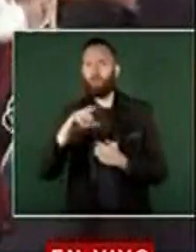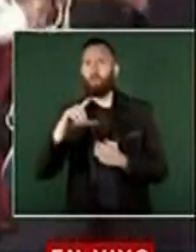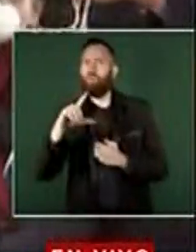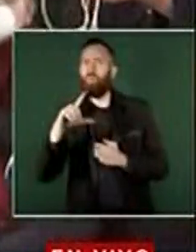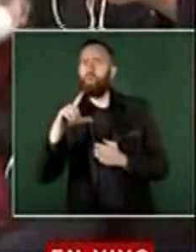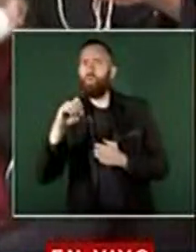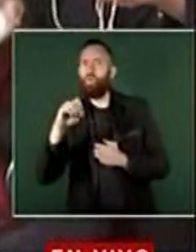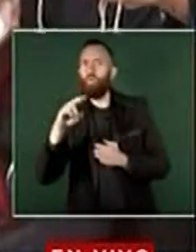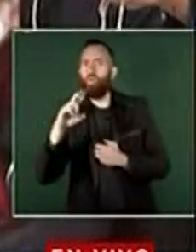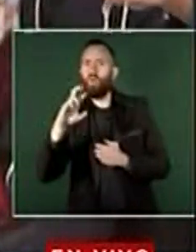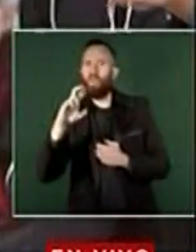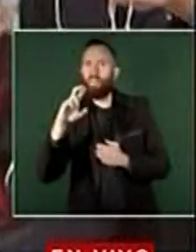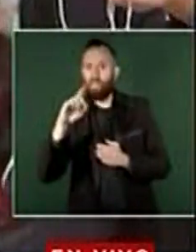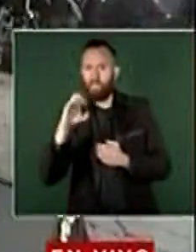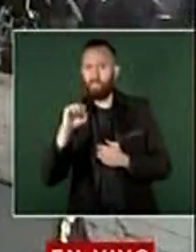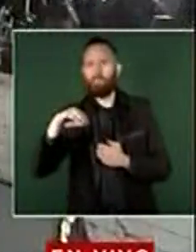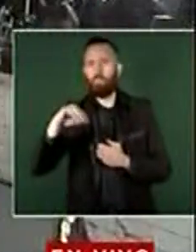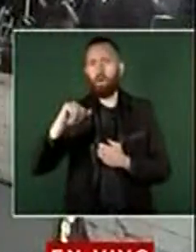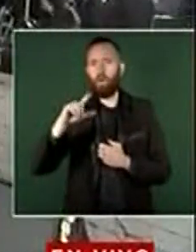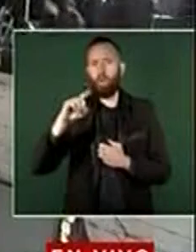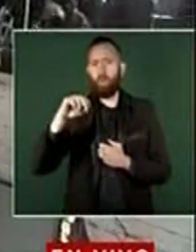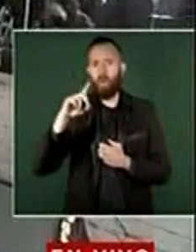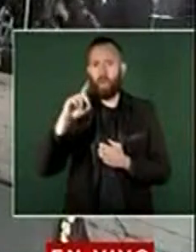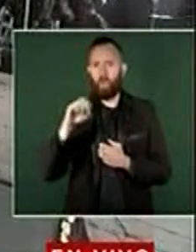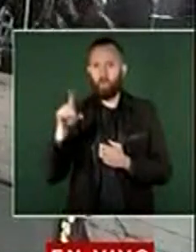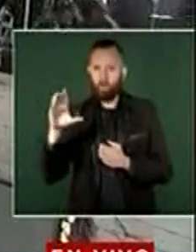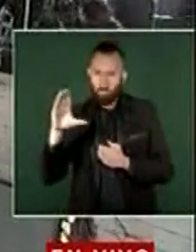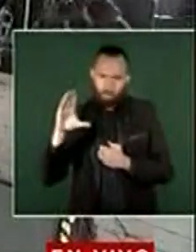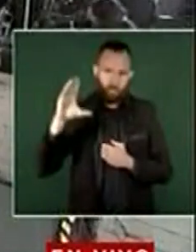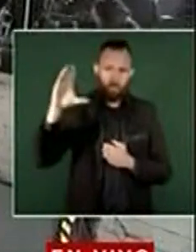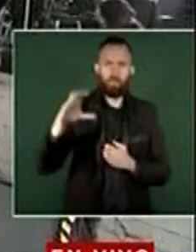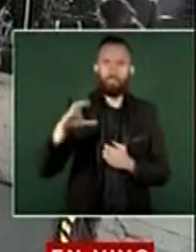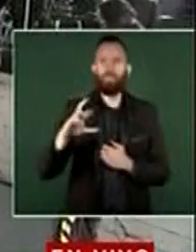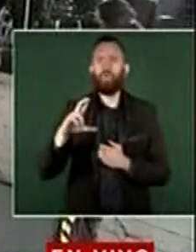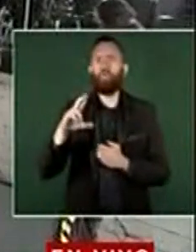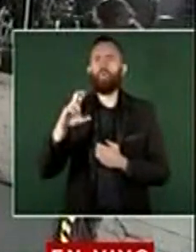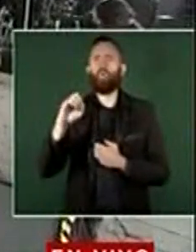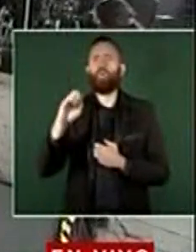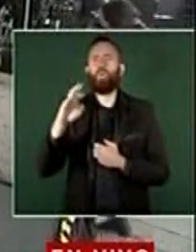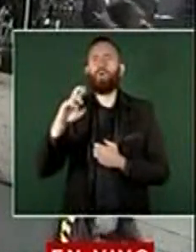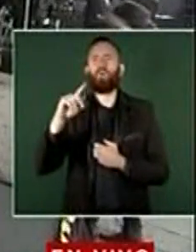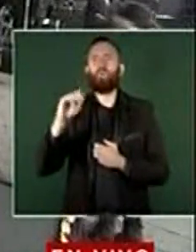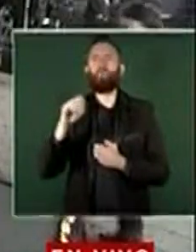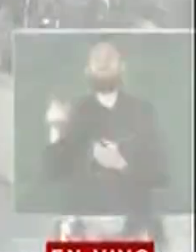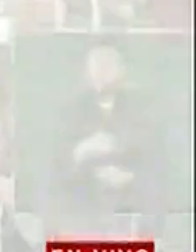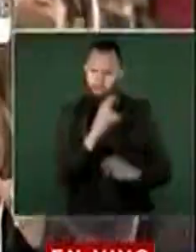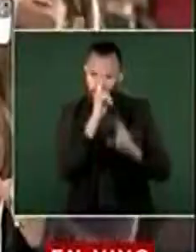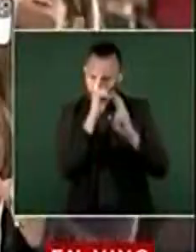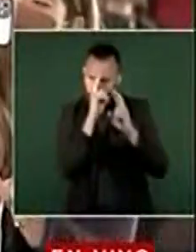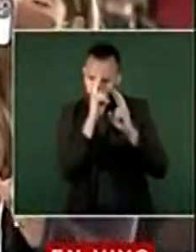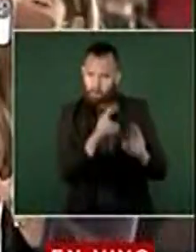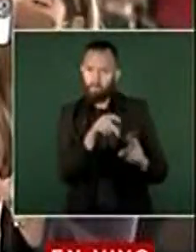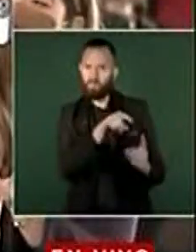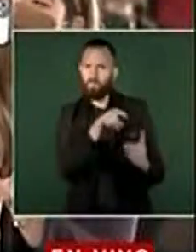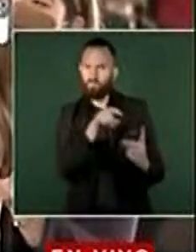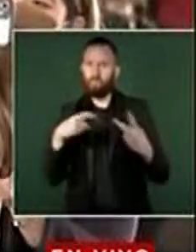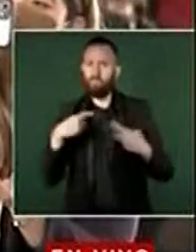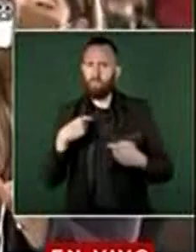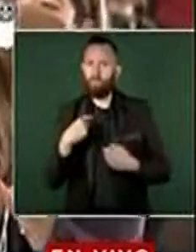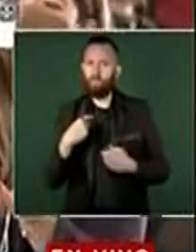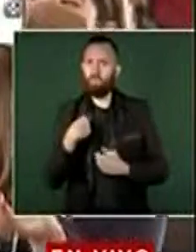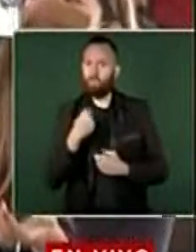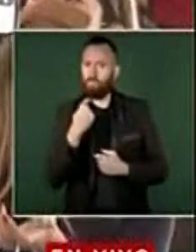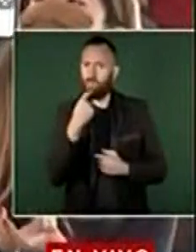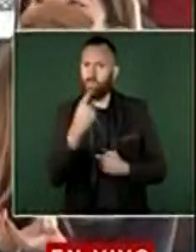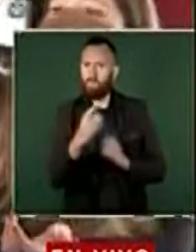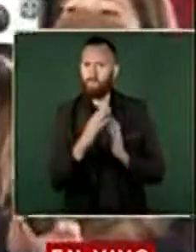a los medios para publicar a favor o en contra de alguna autoridad, pero sí se quiere hacer pública la información que bajo las regulaciones actuales,